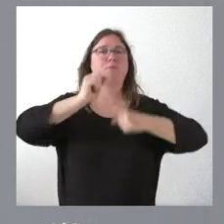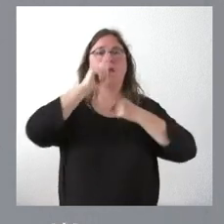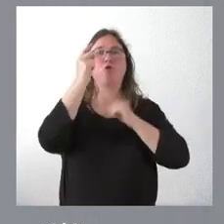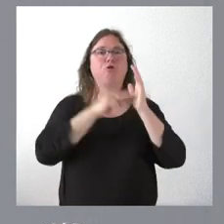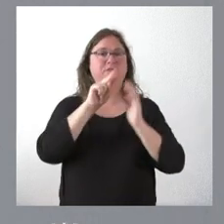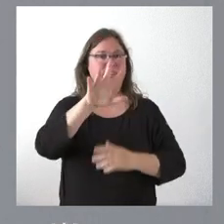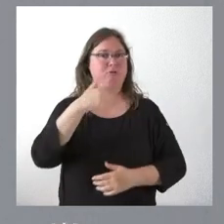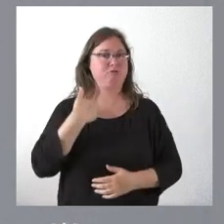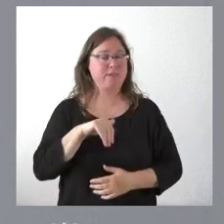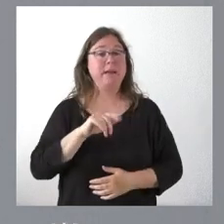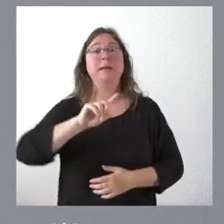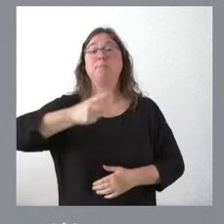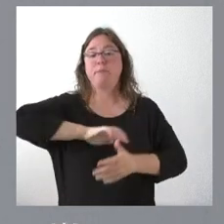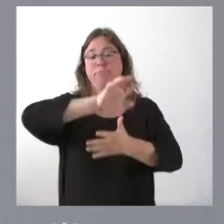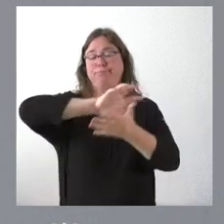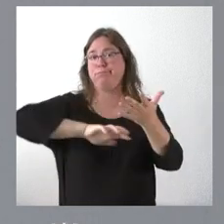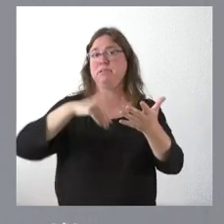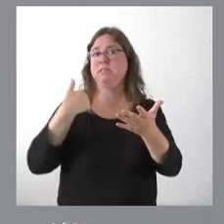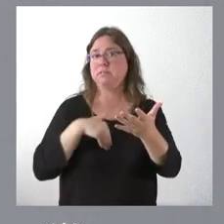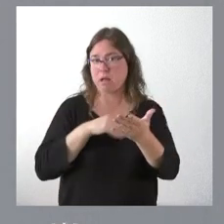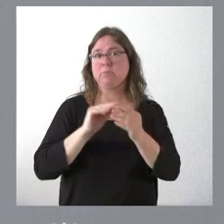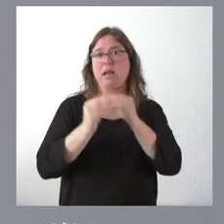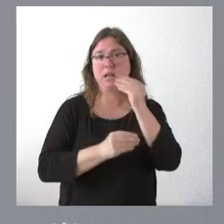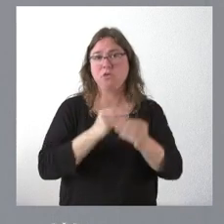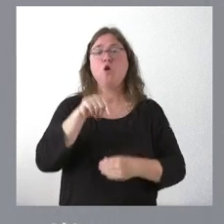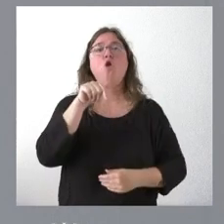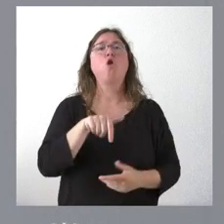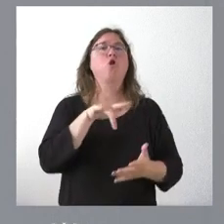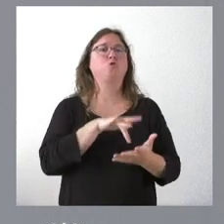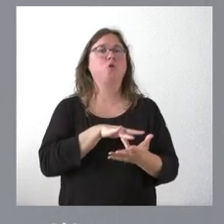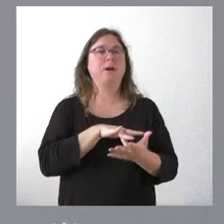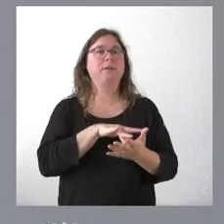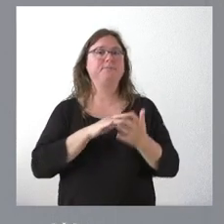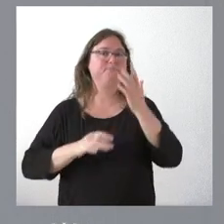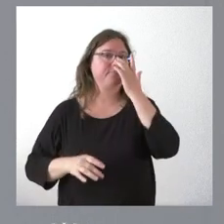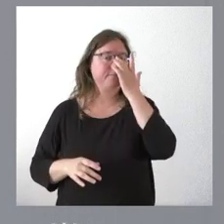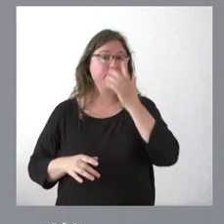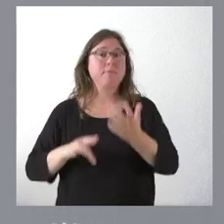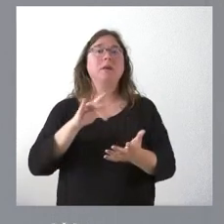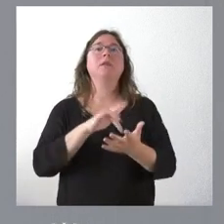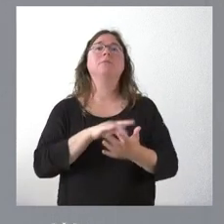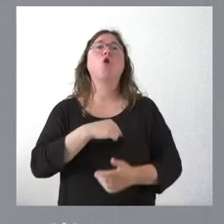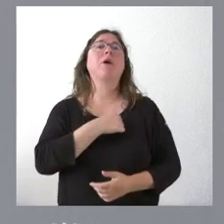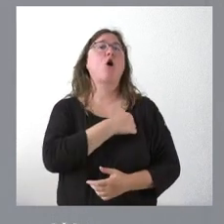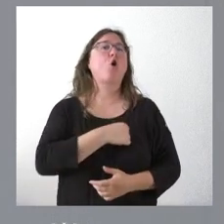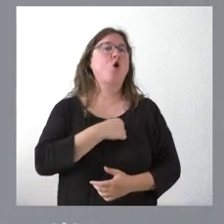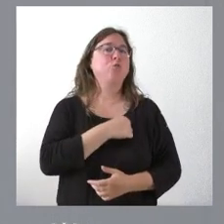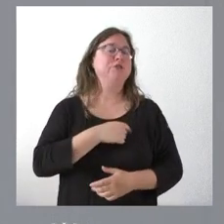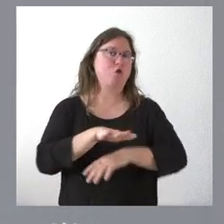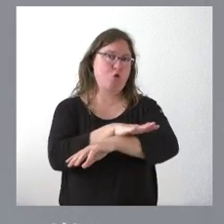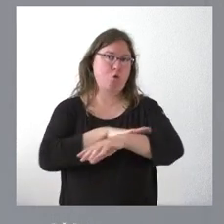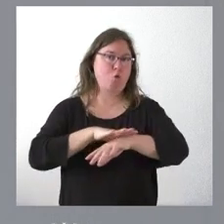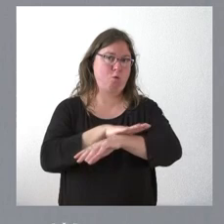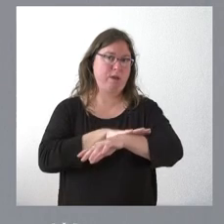2025. Tenemos ya una primera redacción formulada. Hoy hemos tenido comisión delegada del Gobierno previo